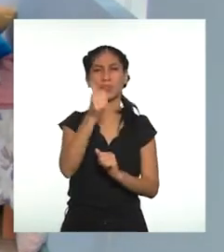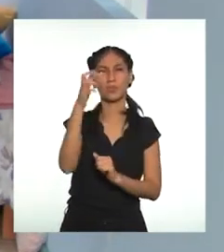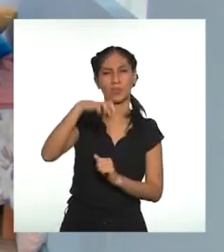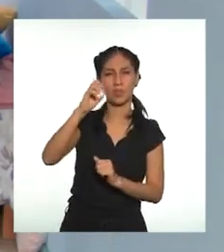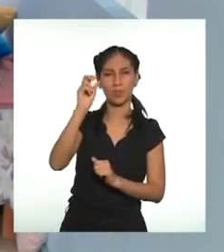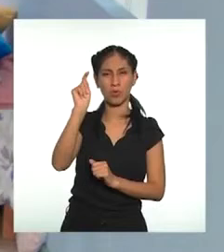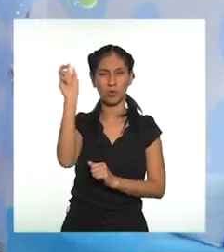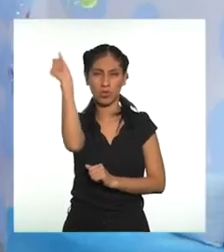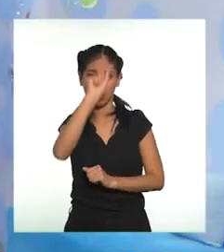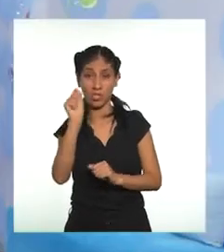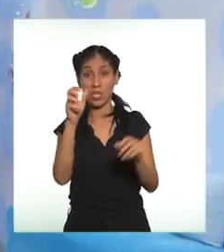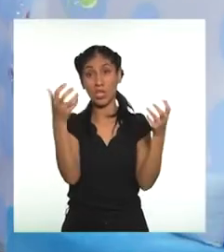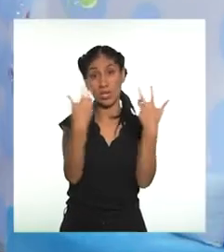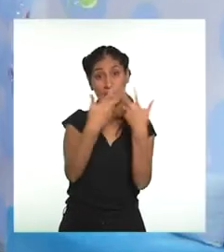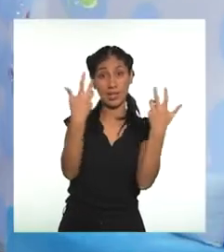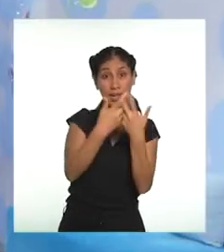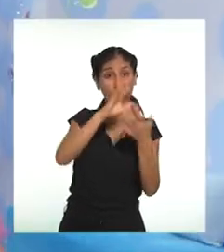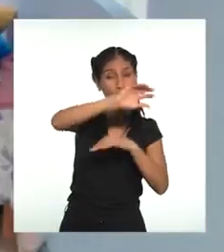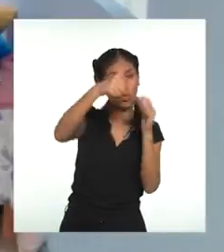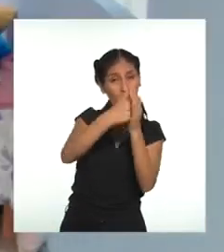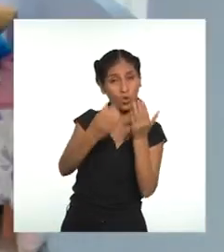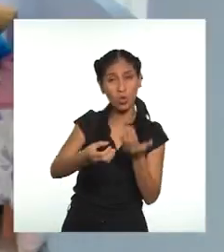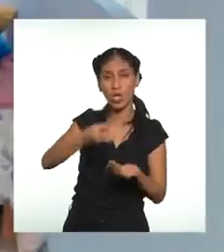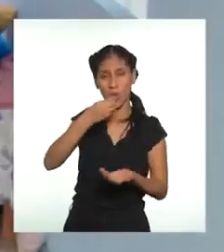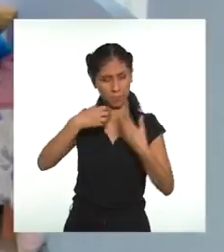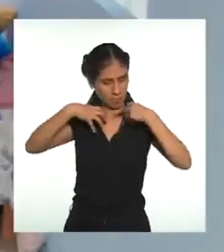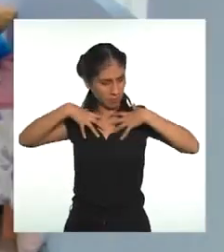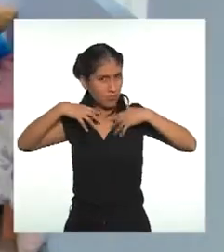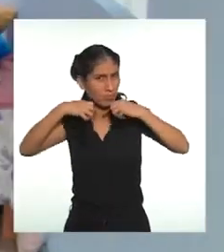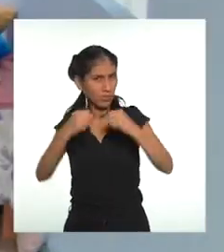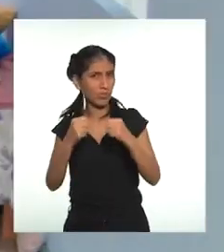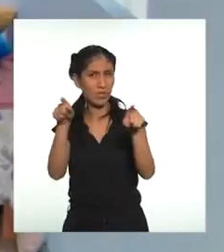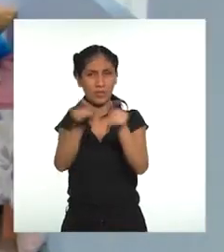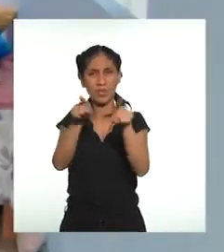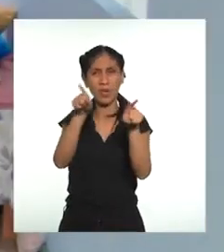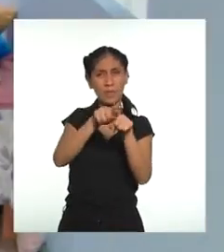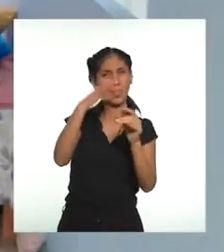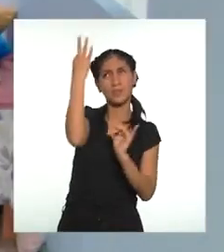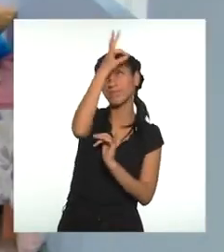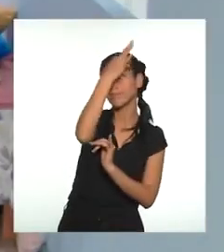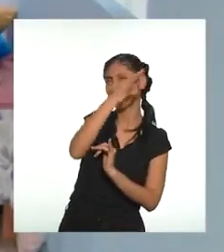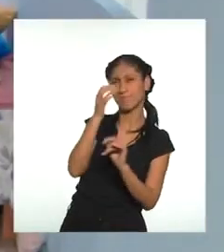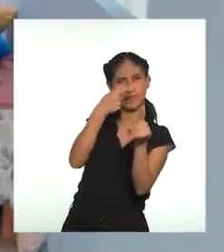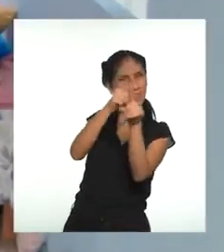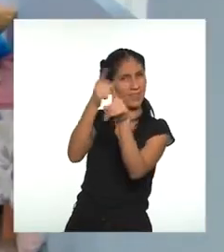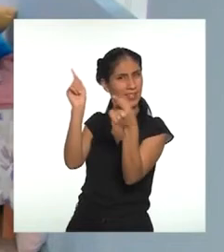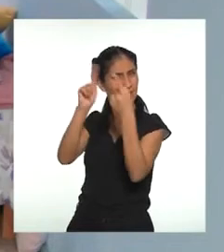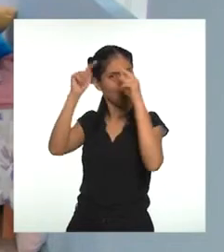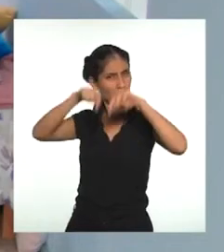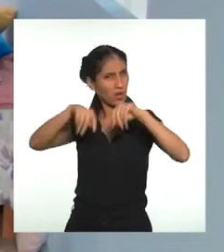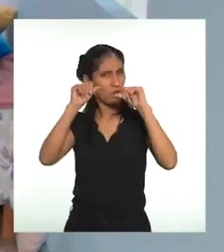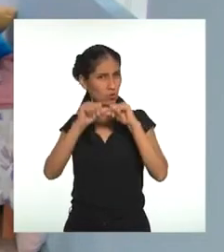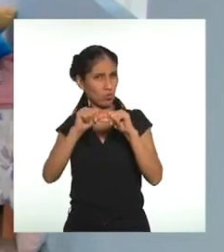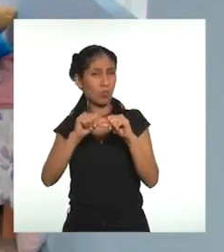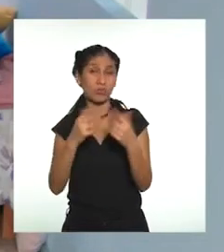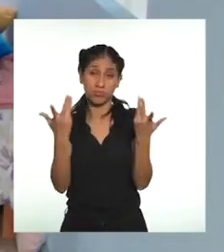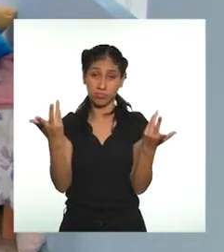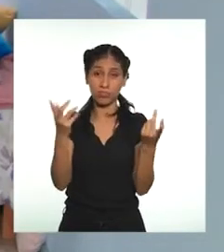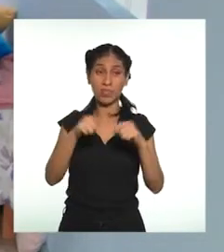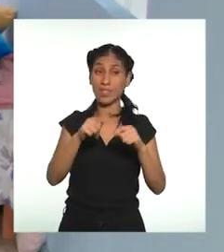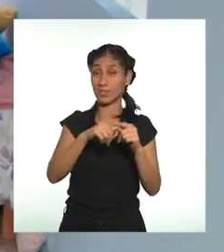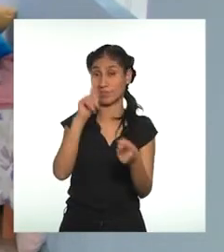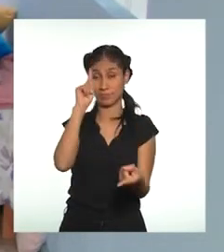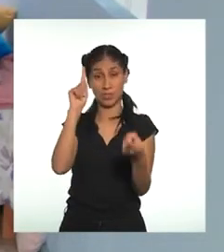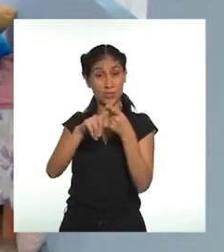en medicina, cosmética, seguridad alimentaria y respeto a los ciclos naturales son importantes para el mundo. Y